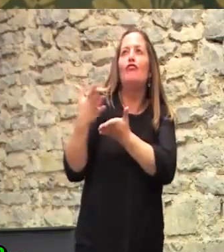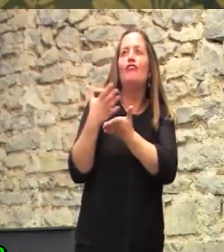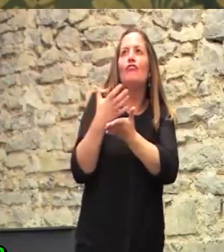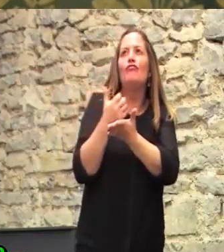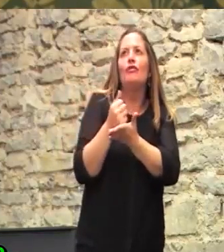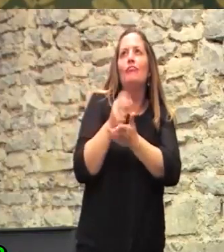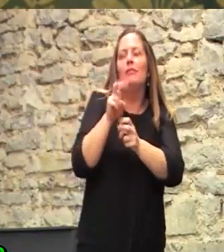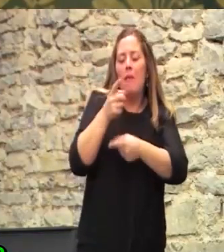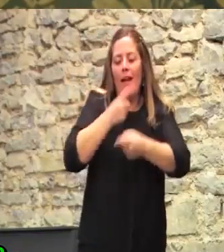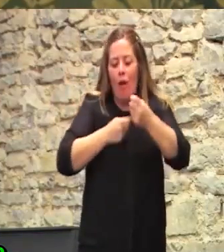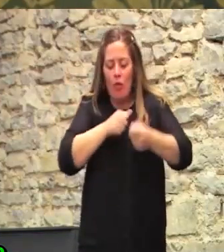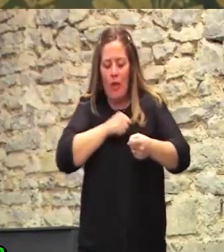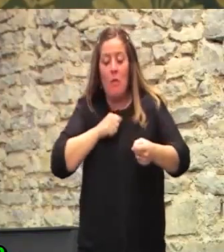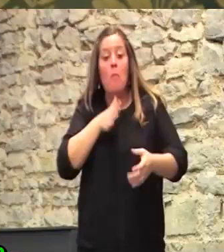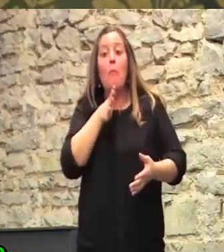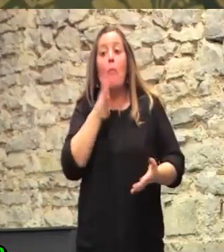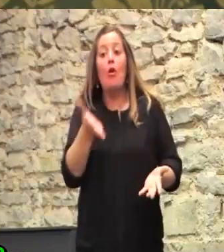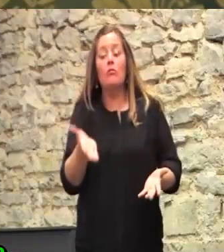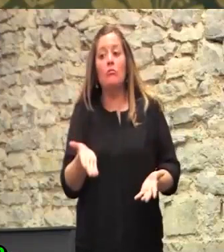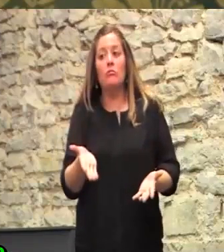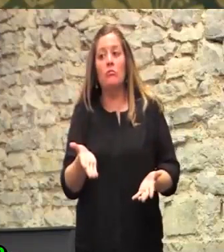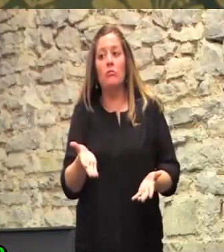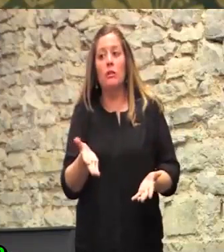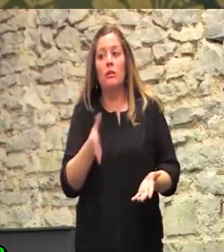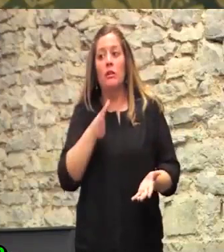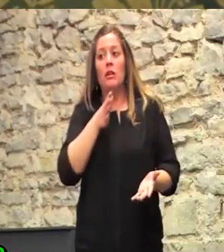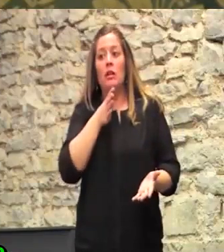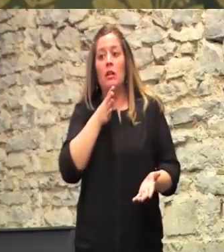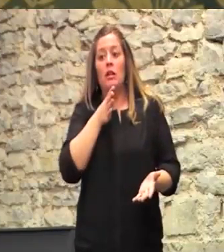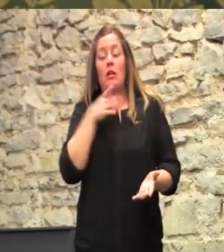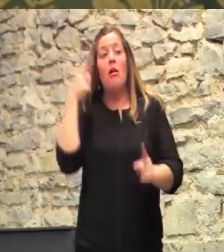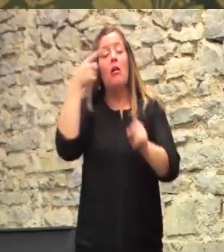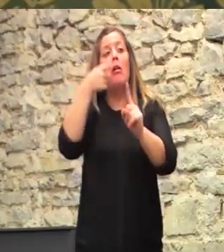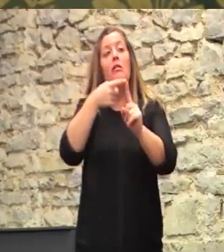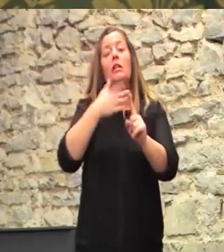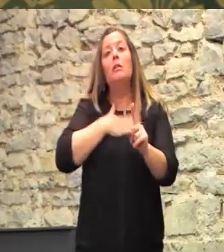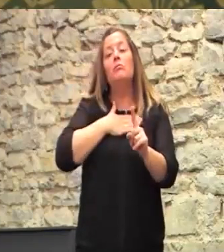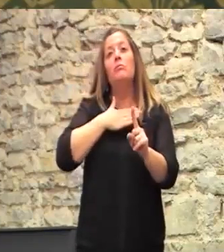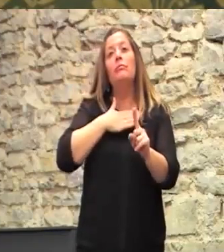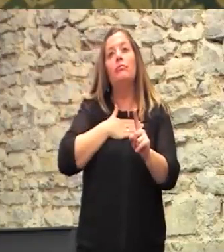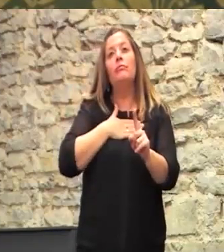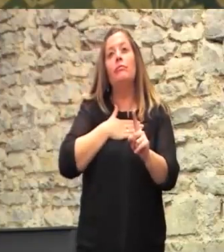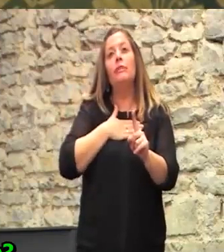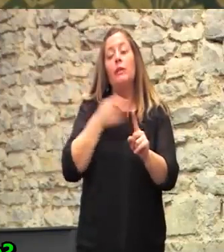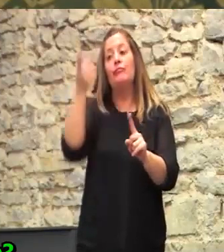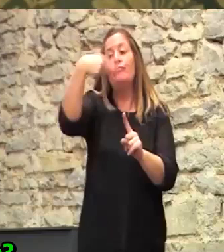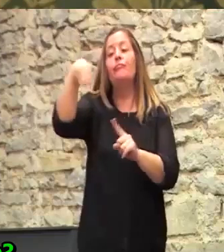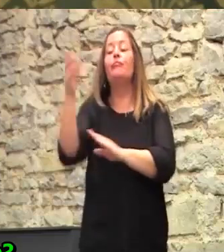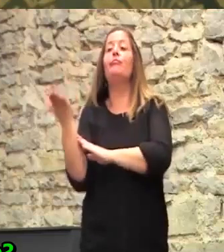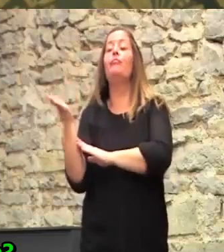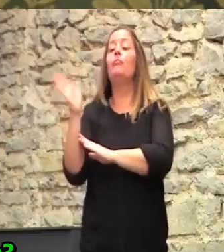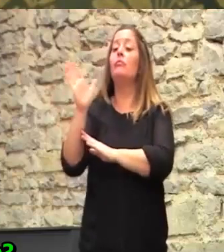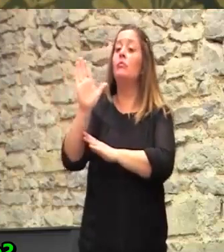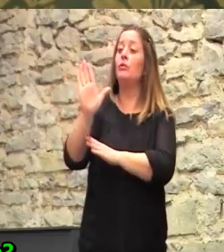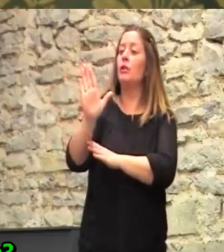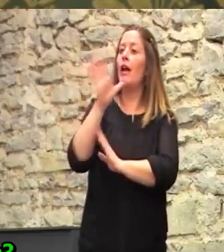quería por lo menos intentar mostrar qué en esto que porque me